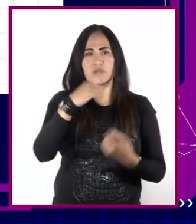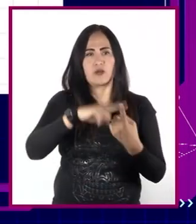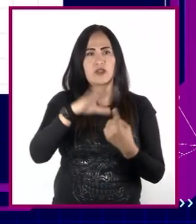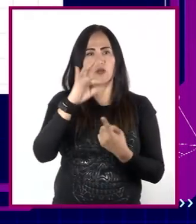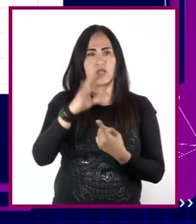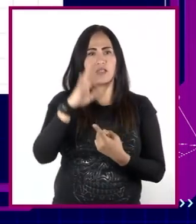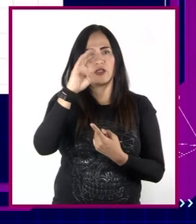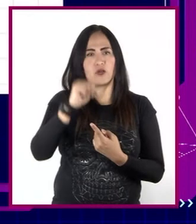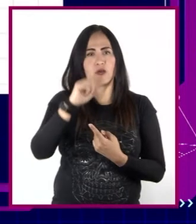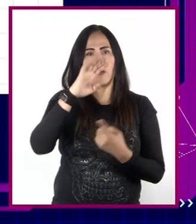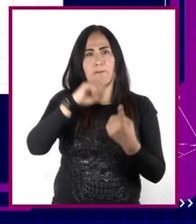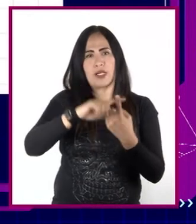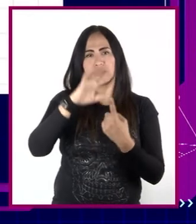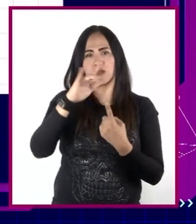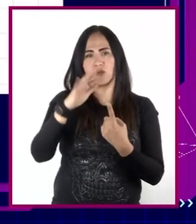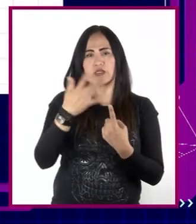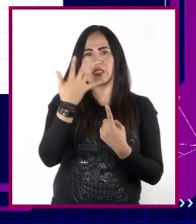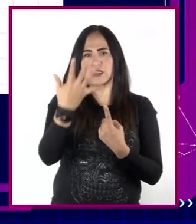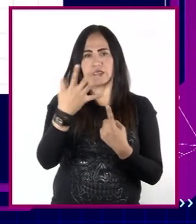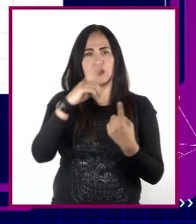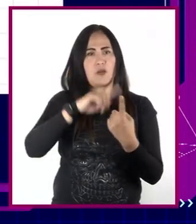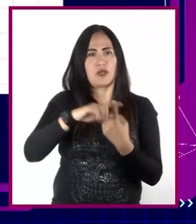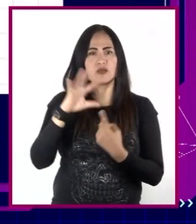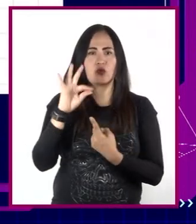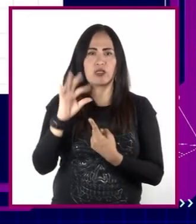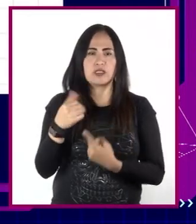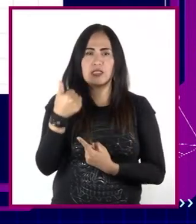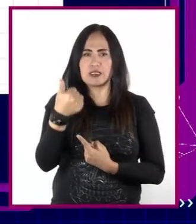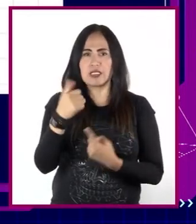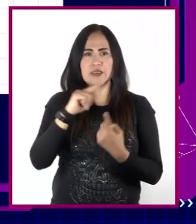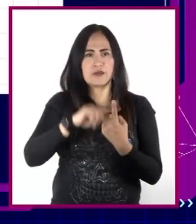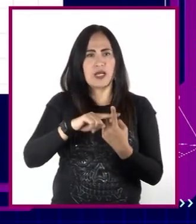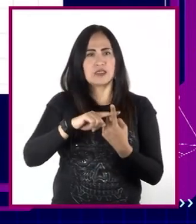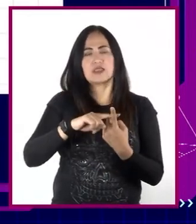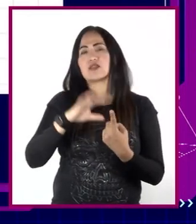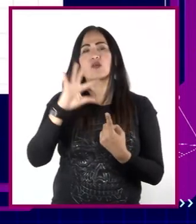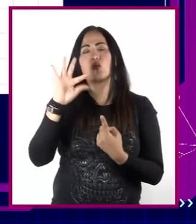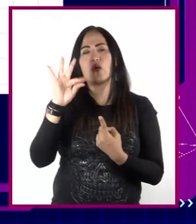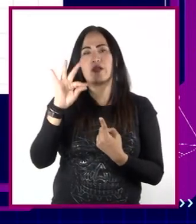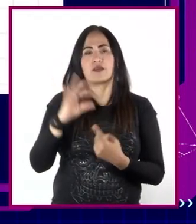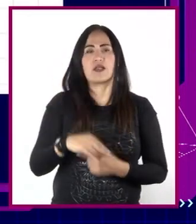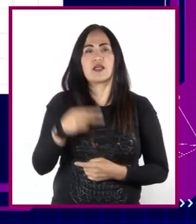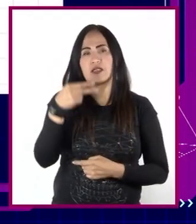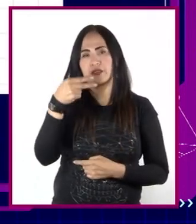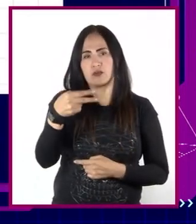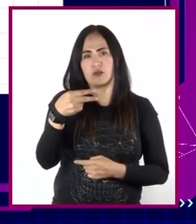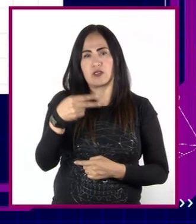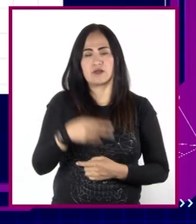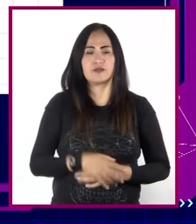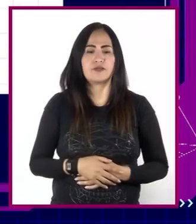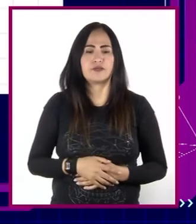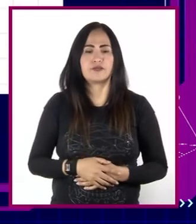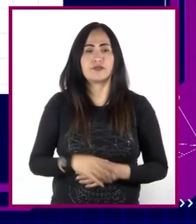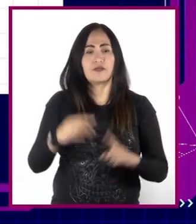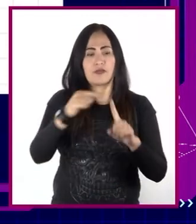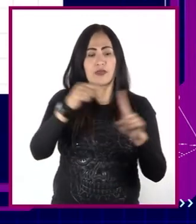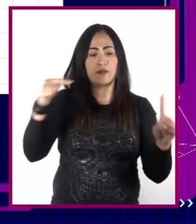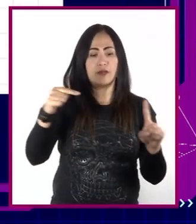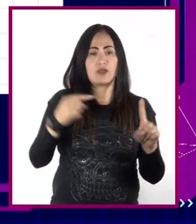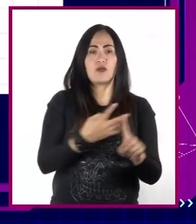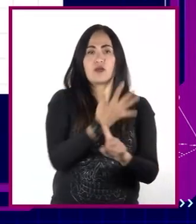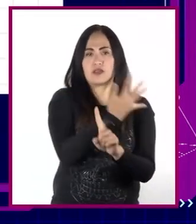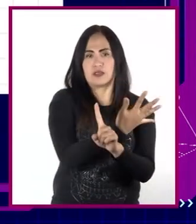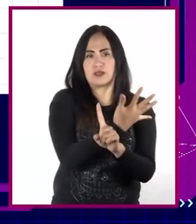49 más 55 más 46 más 40. El resultado lo dividimos entre